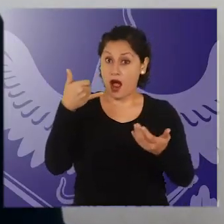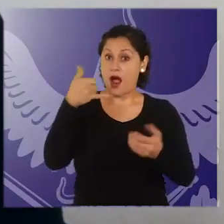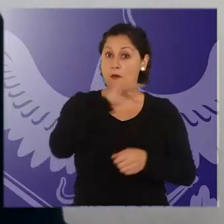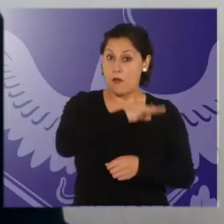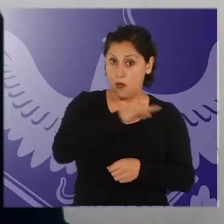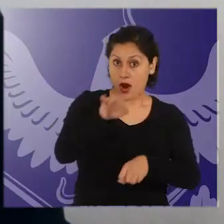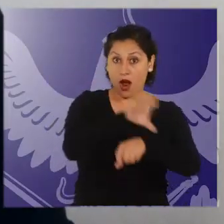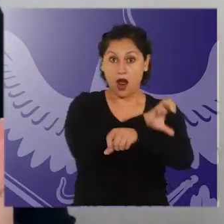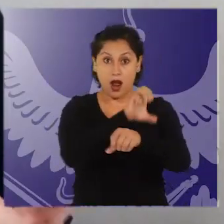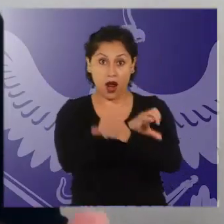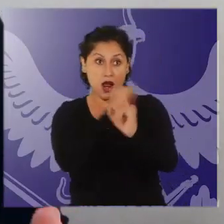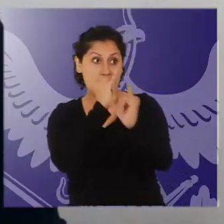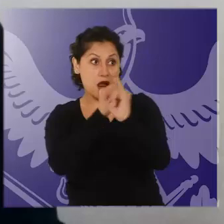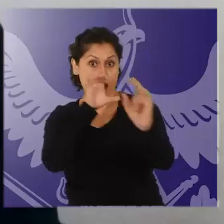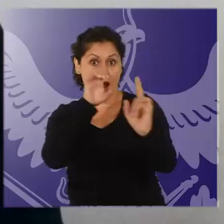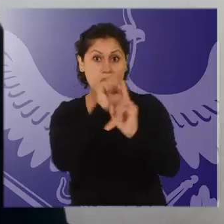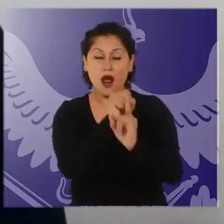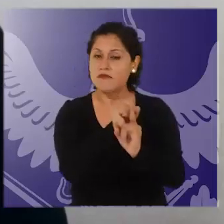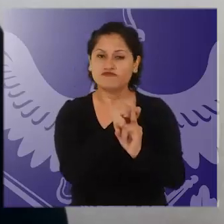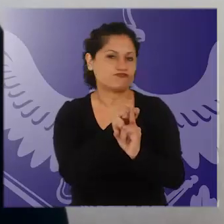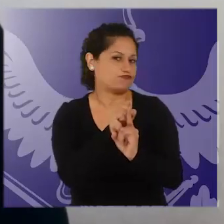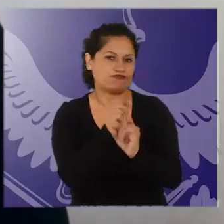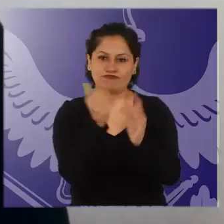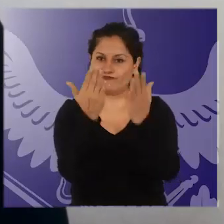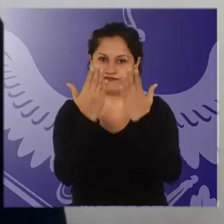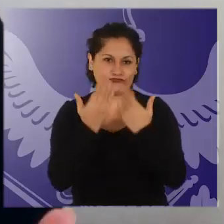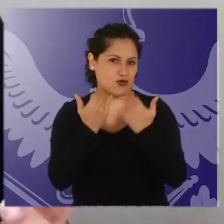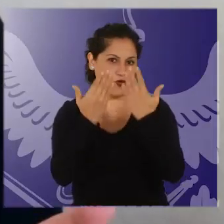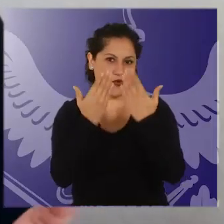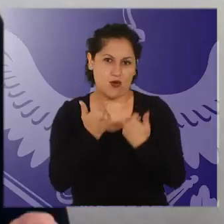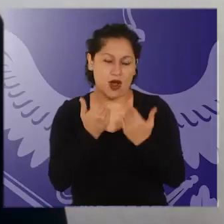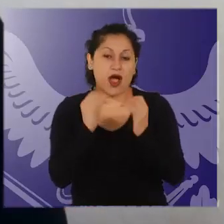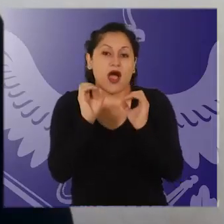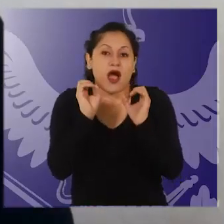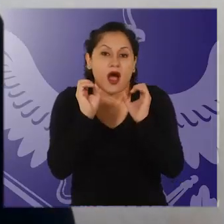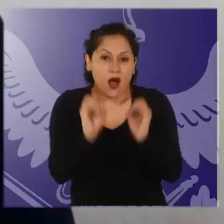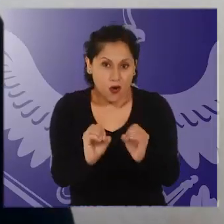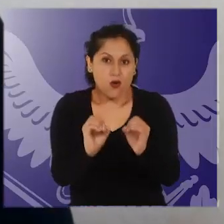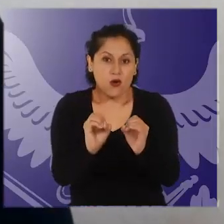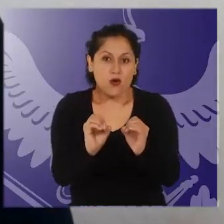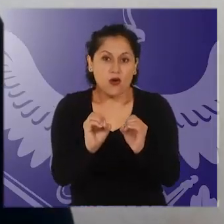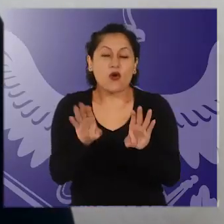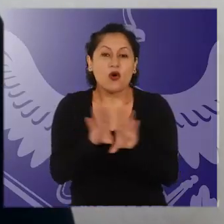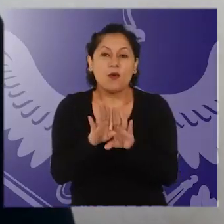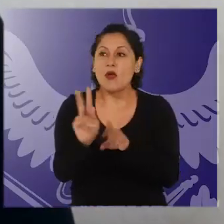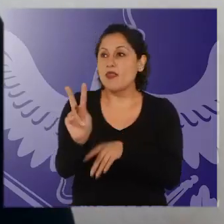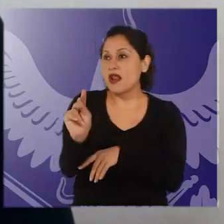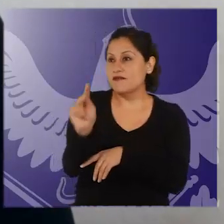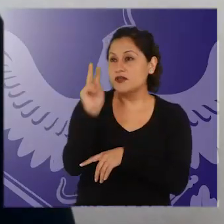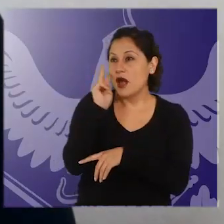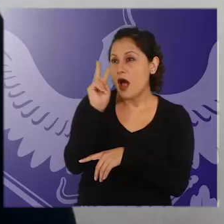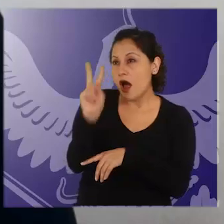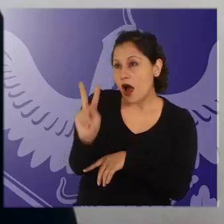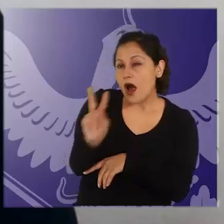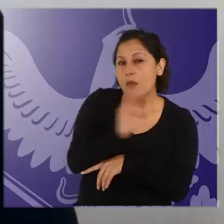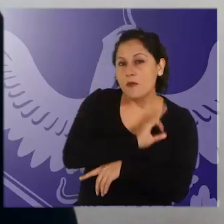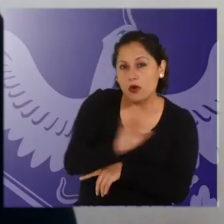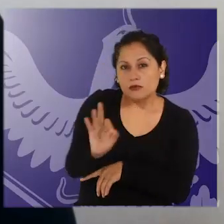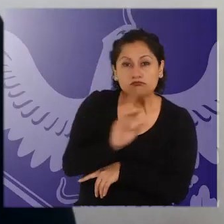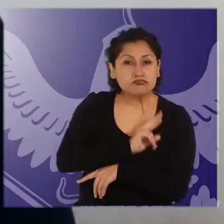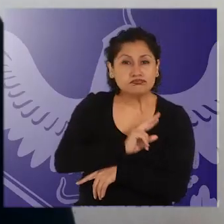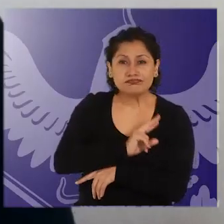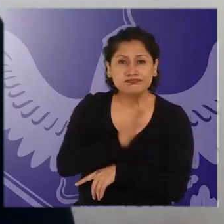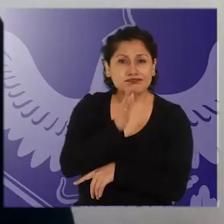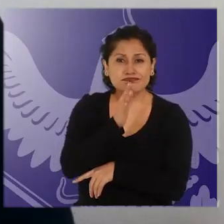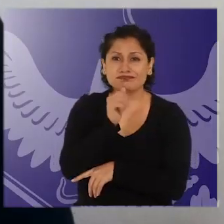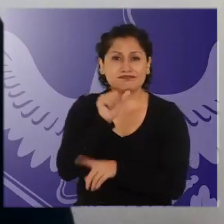inteligente, mucho menos acceso a internet o al servicio de televisión por cable. Hoy por